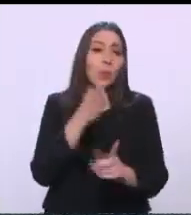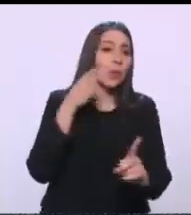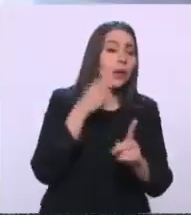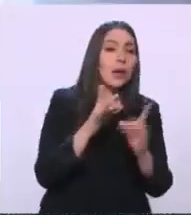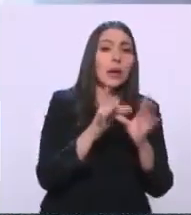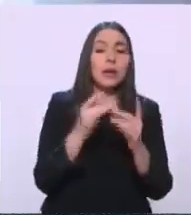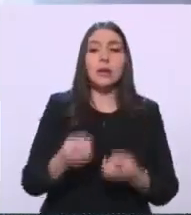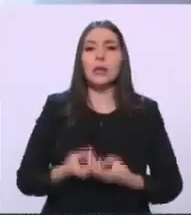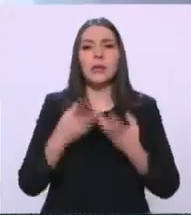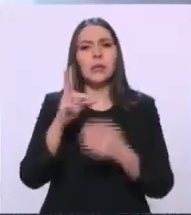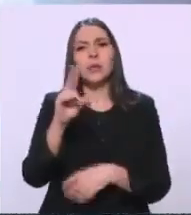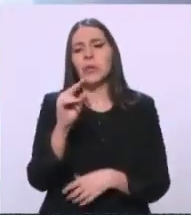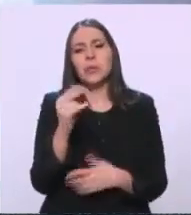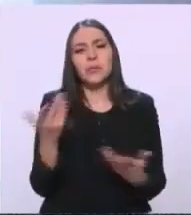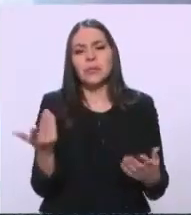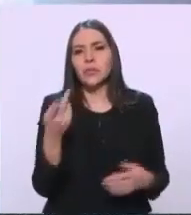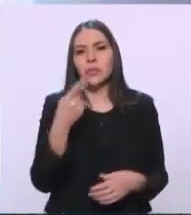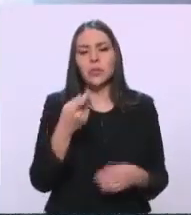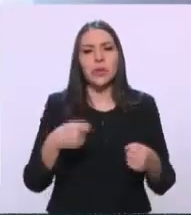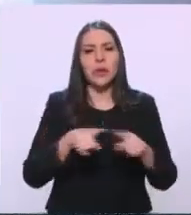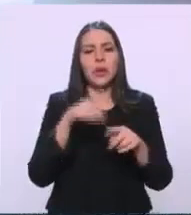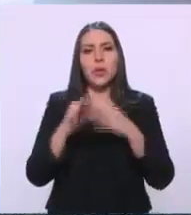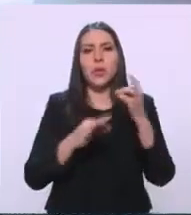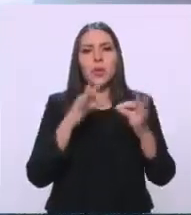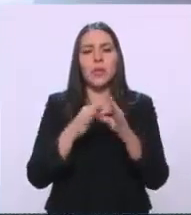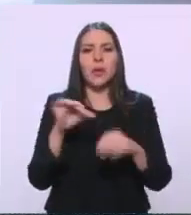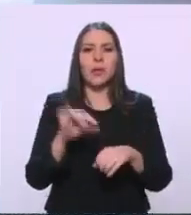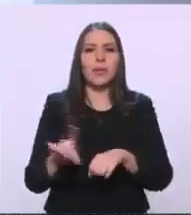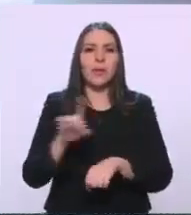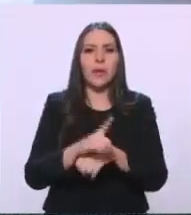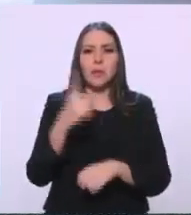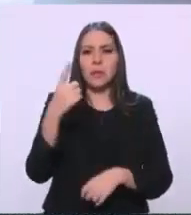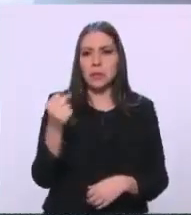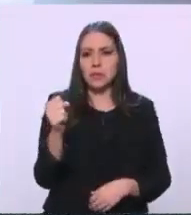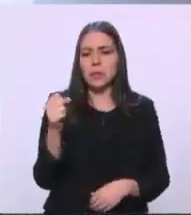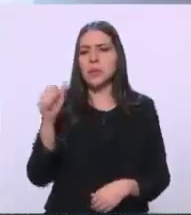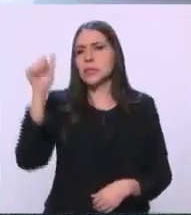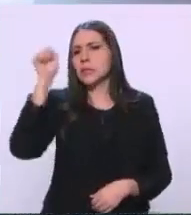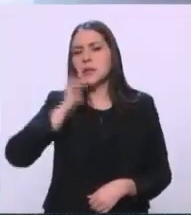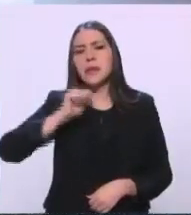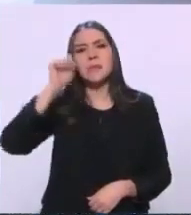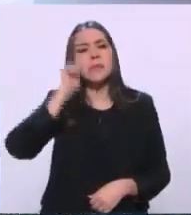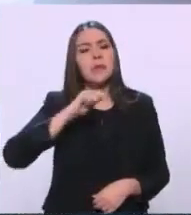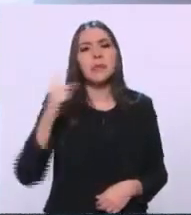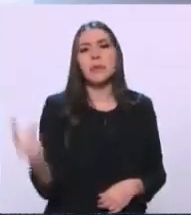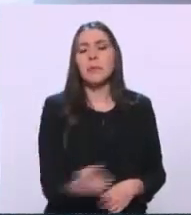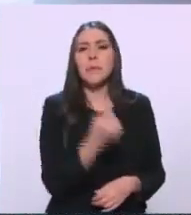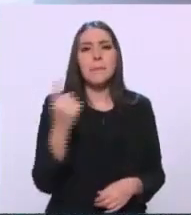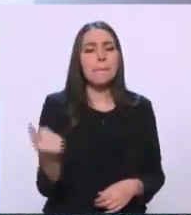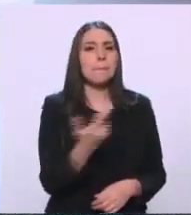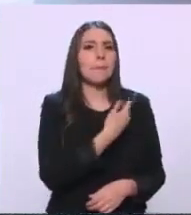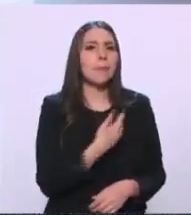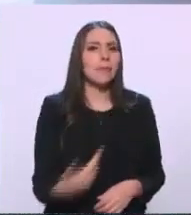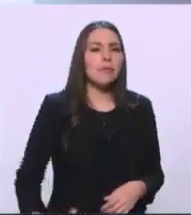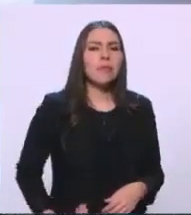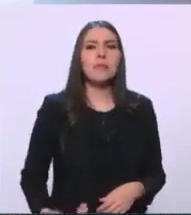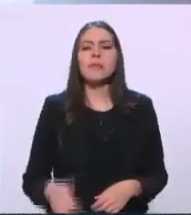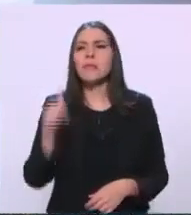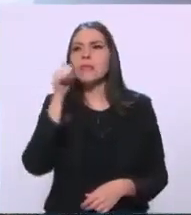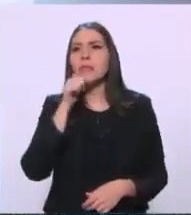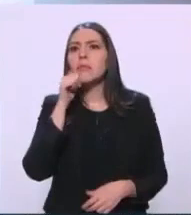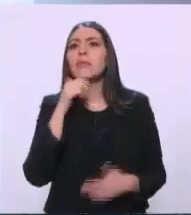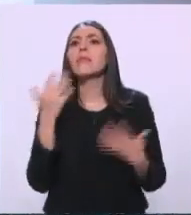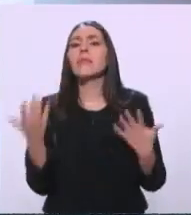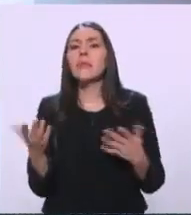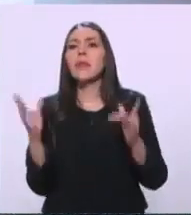uno que pasó en 1 de septiembre, pero en realidad el presidente siempre está dando la cara, continuamente está dando información, está diciendo cuáles